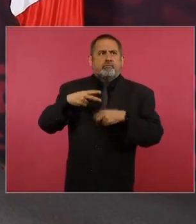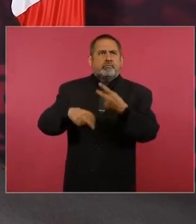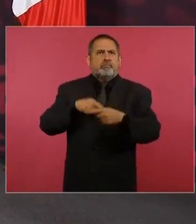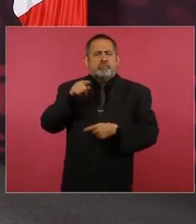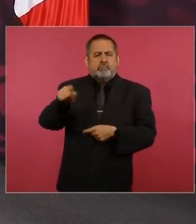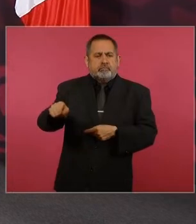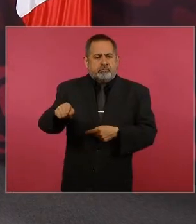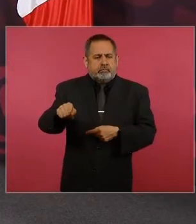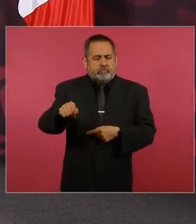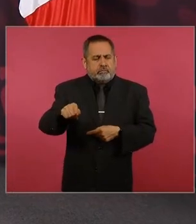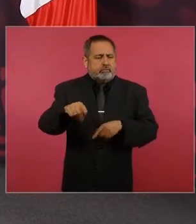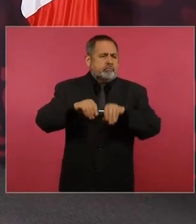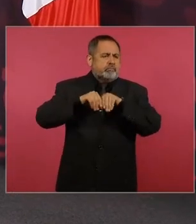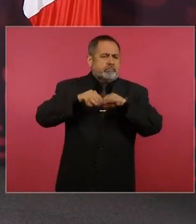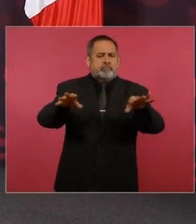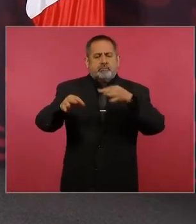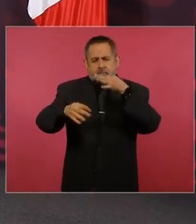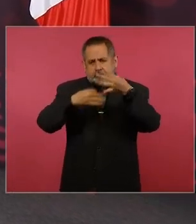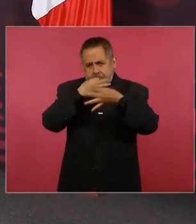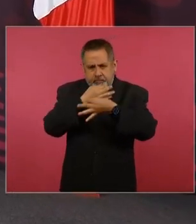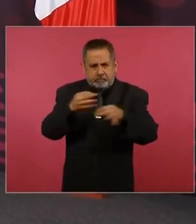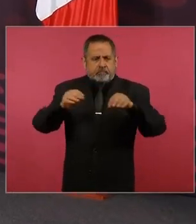a enviar un mensaje